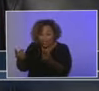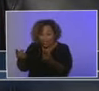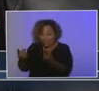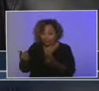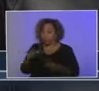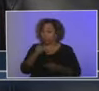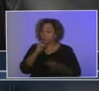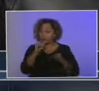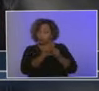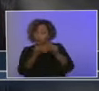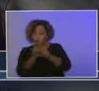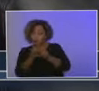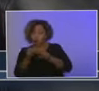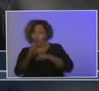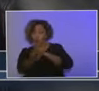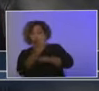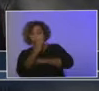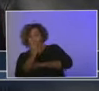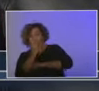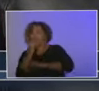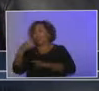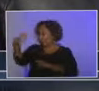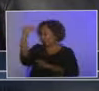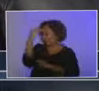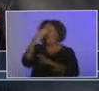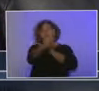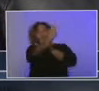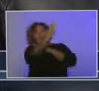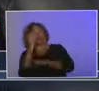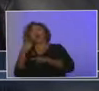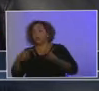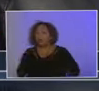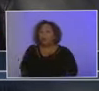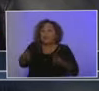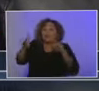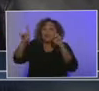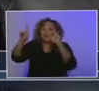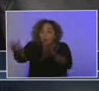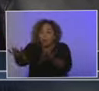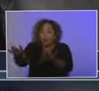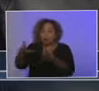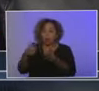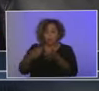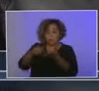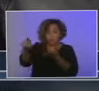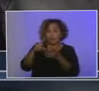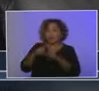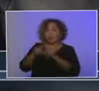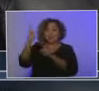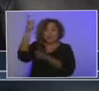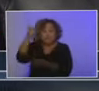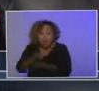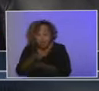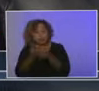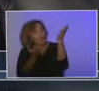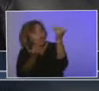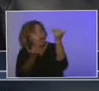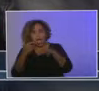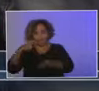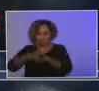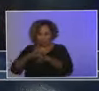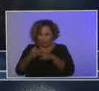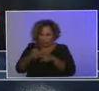lo mismo tú obligar, y los compañeros lo saben, que desembolsar. El desembolso es muy difícil en un tiempo pequeño. Pero es